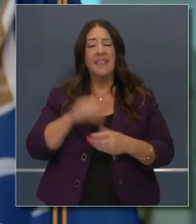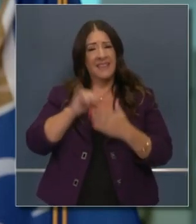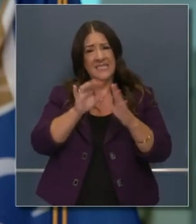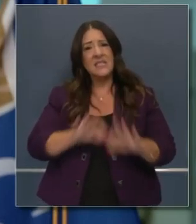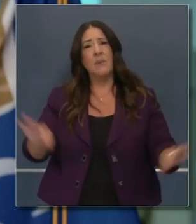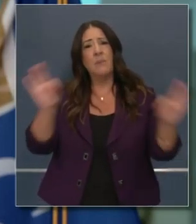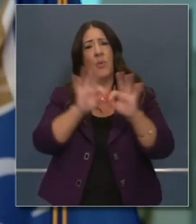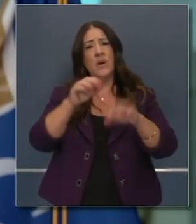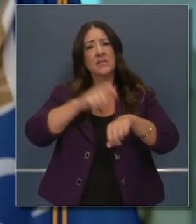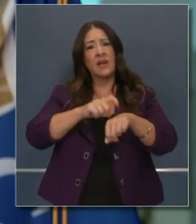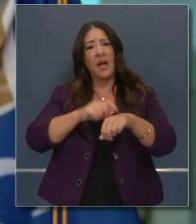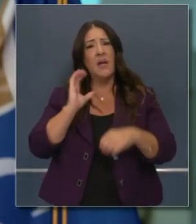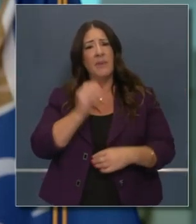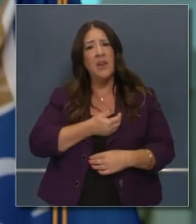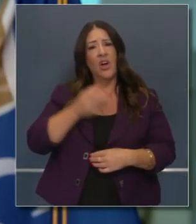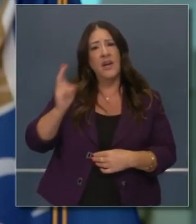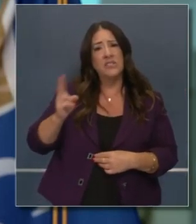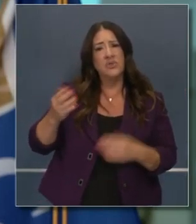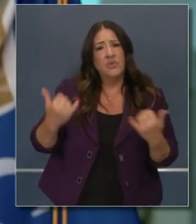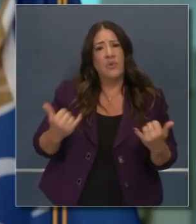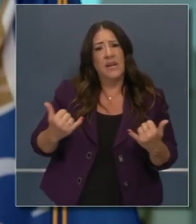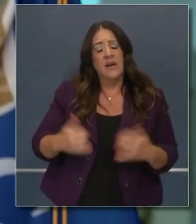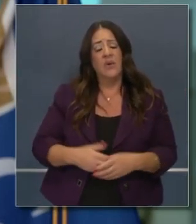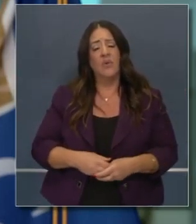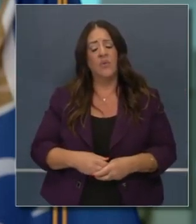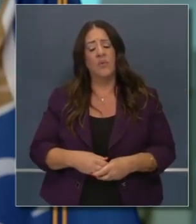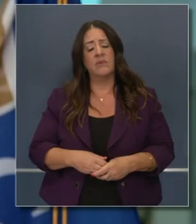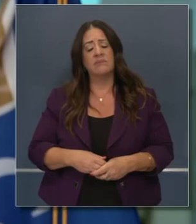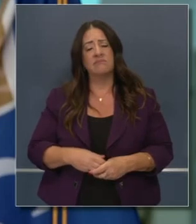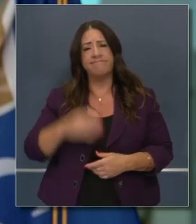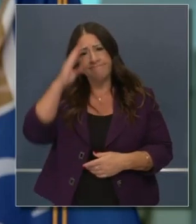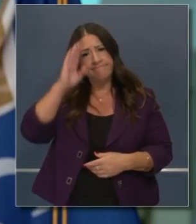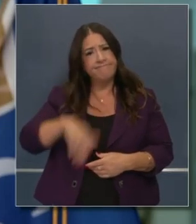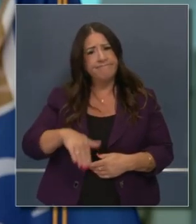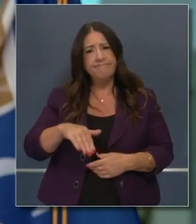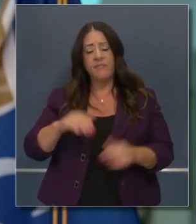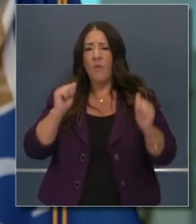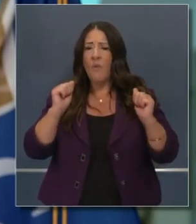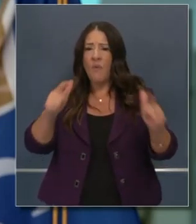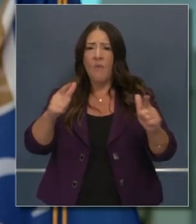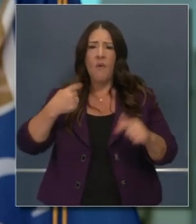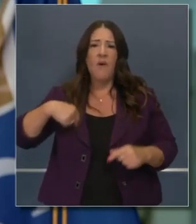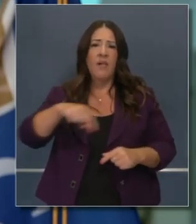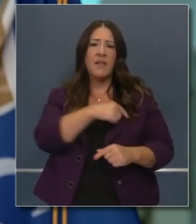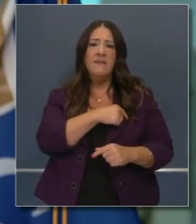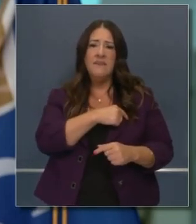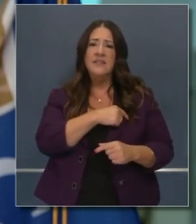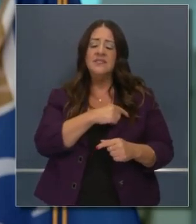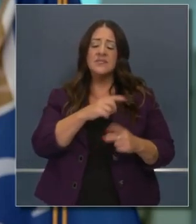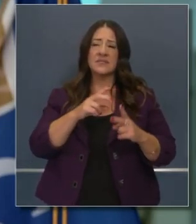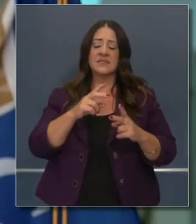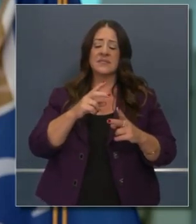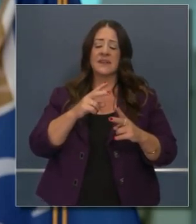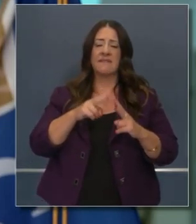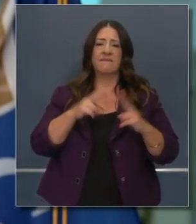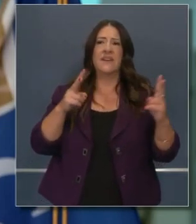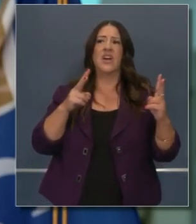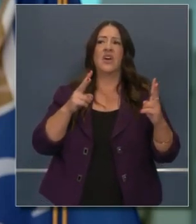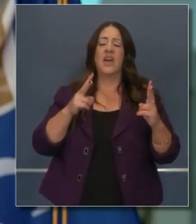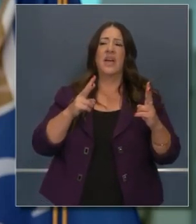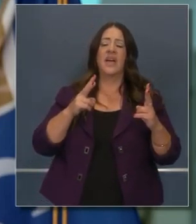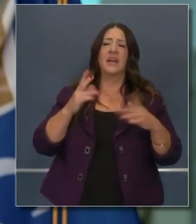que este es un momento importante en la historia de nuestro país. Y yo sé que todos